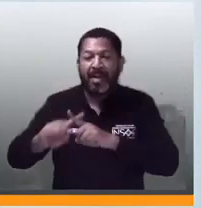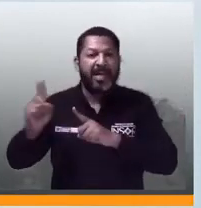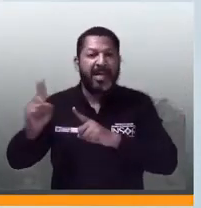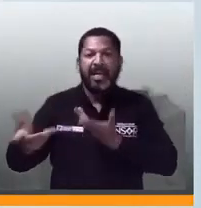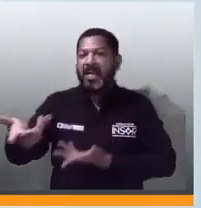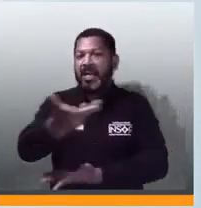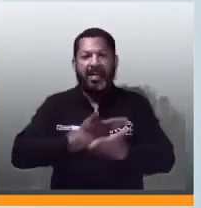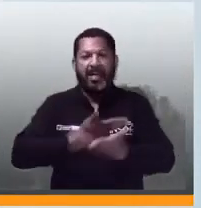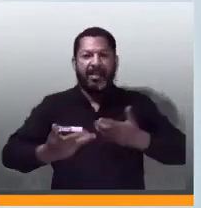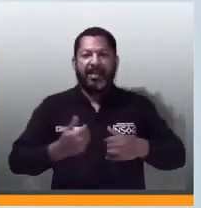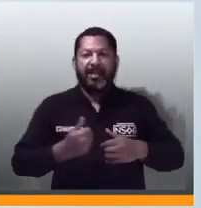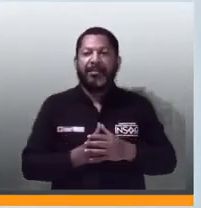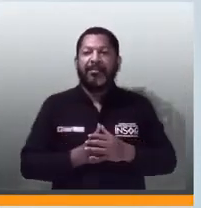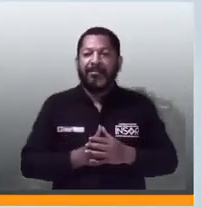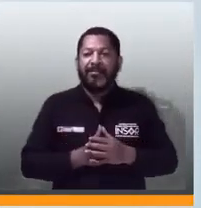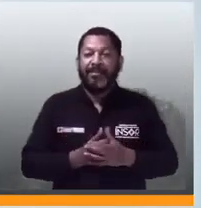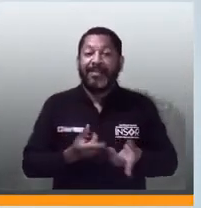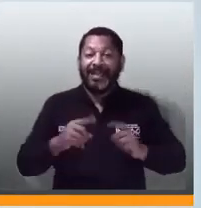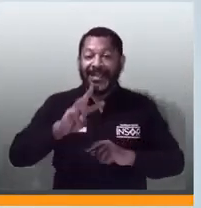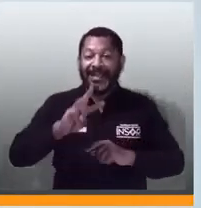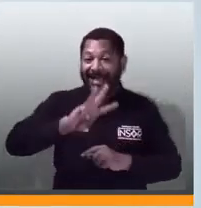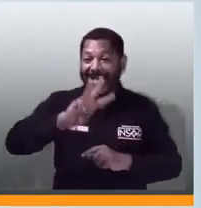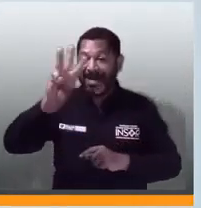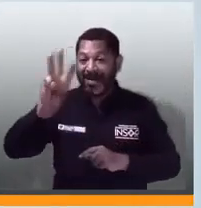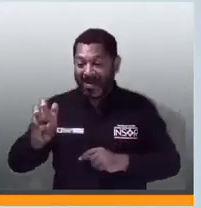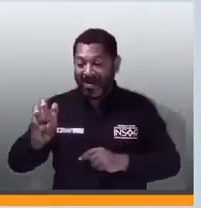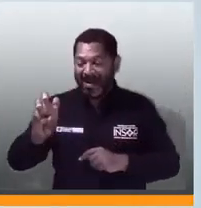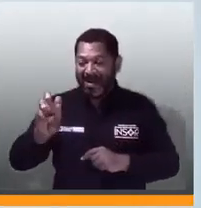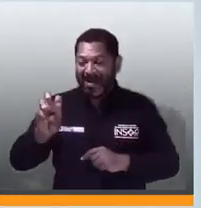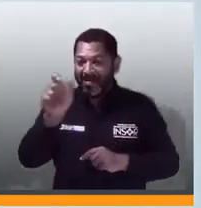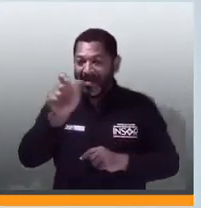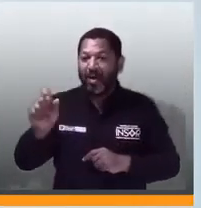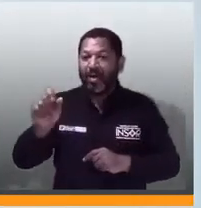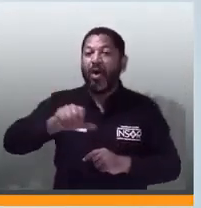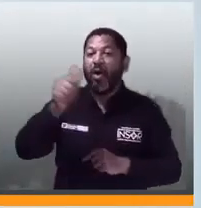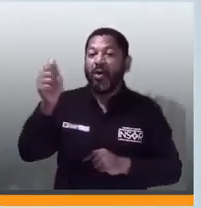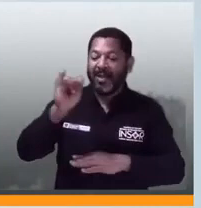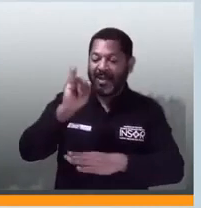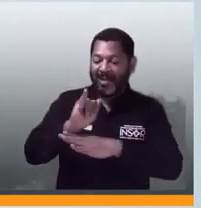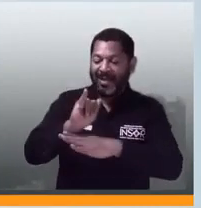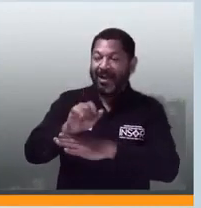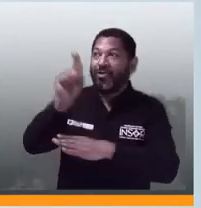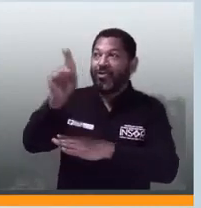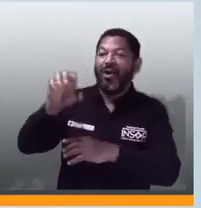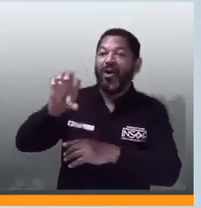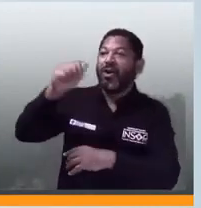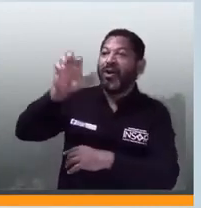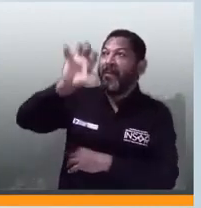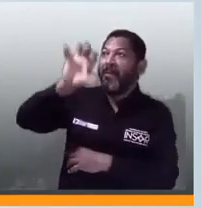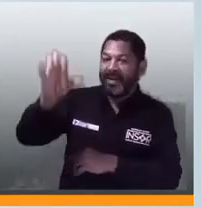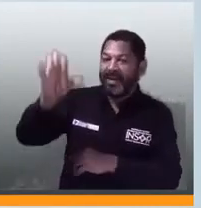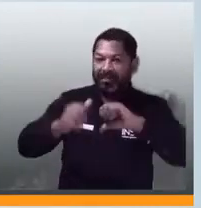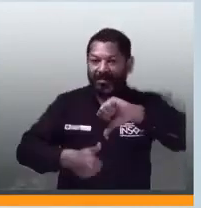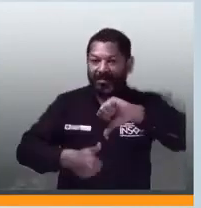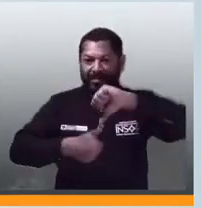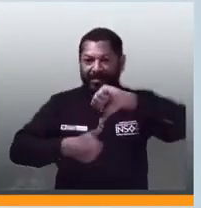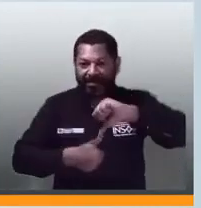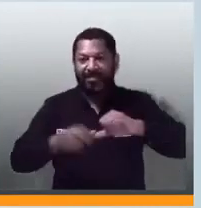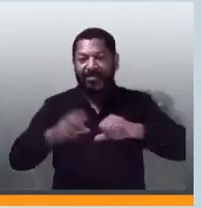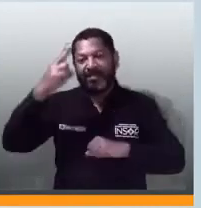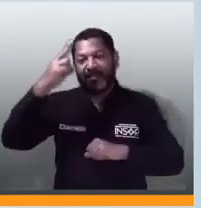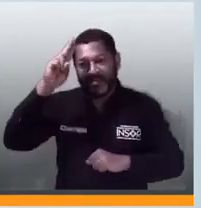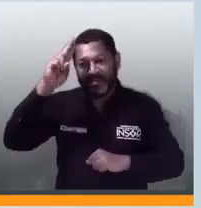espacios. También tuvimos 39 personas de universidades, de instituciones del exterior, de Centroamérica, de Honduras,